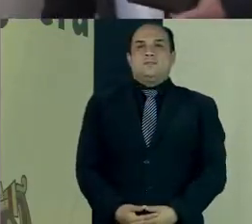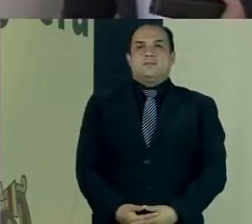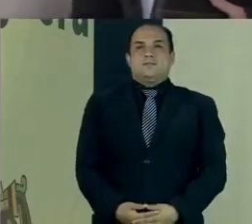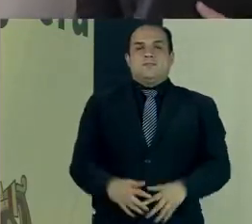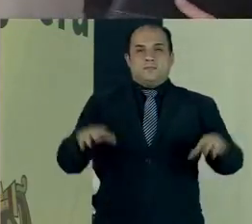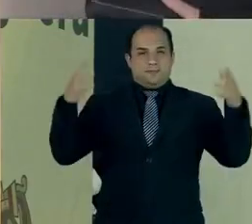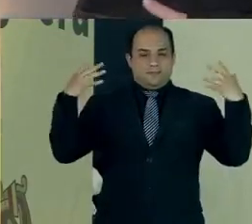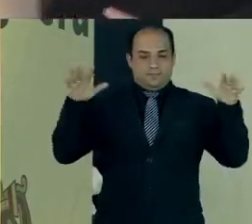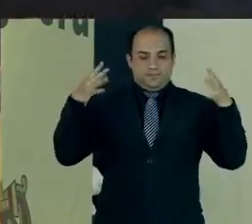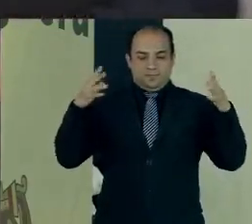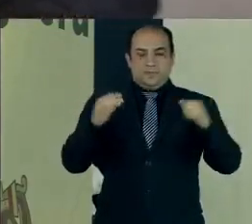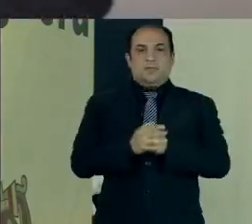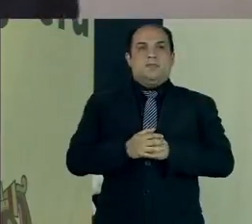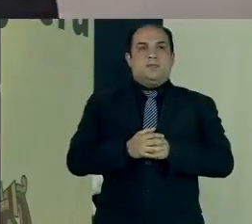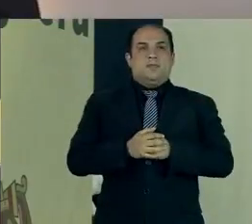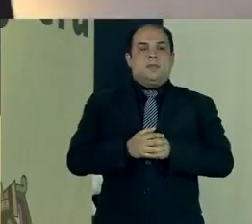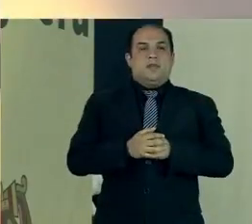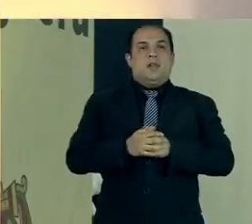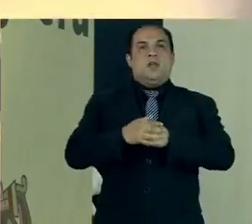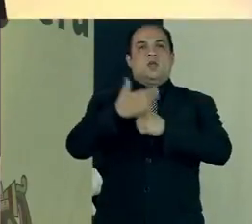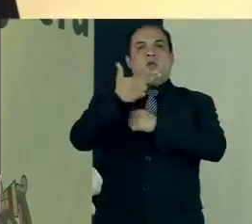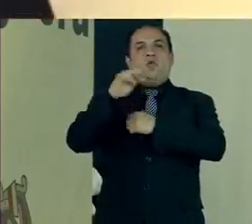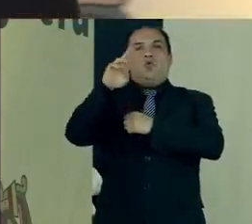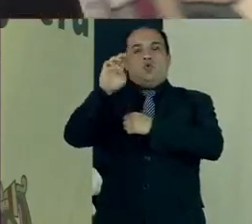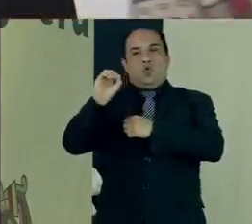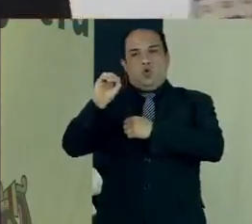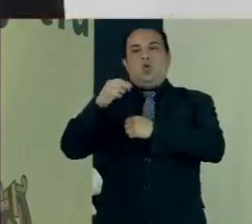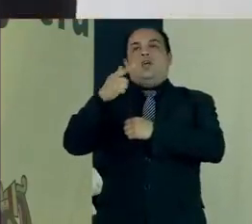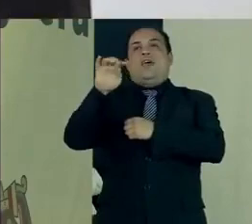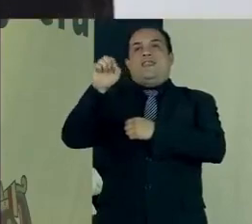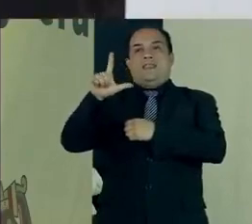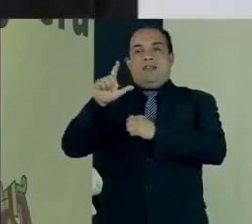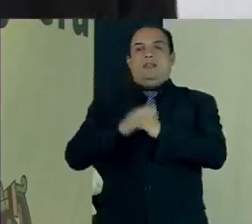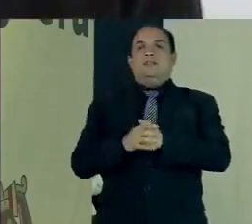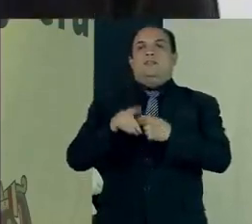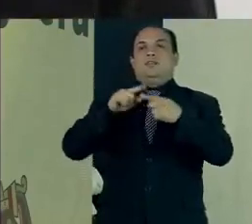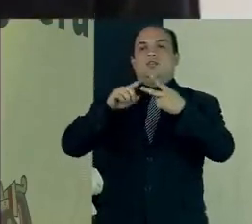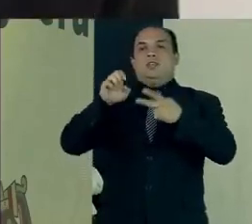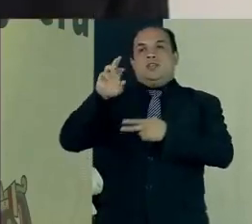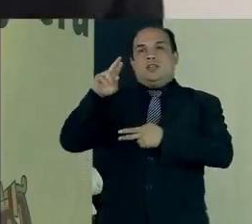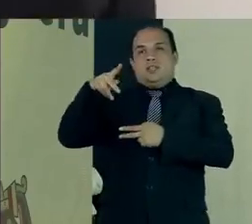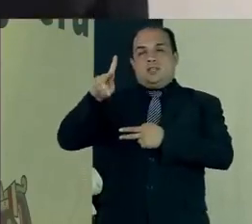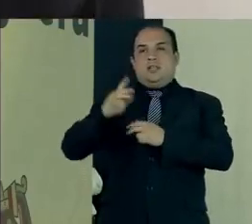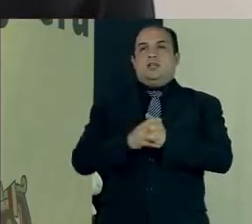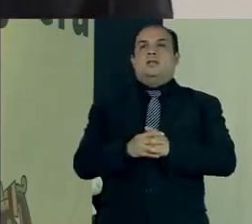con nosotros el doctor hugo bat el del doctor eric mannheimer